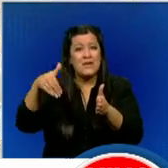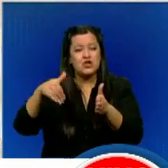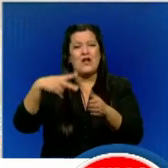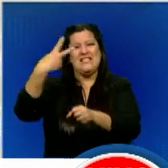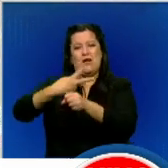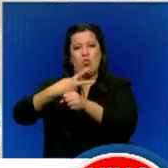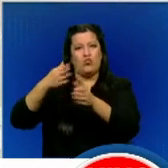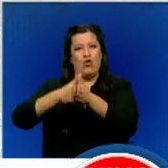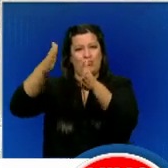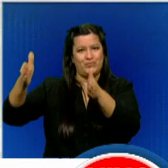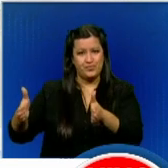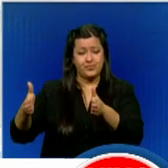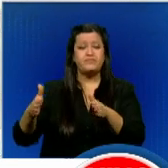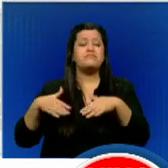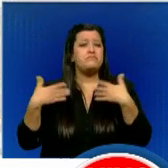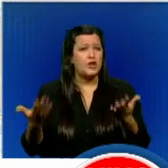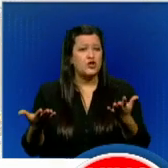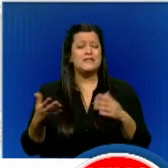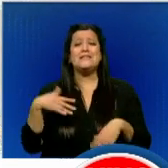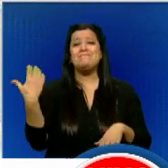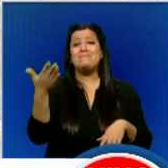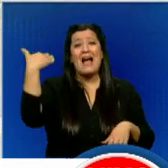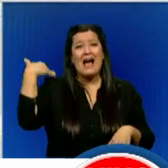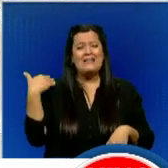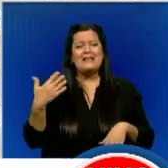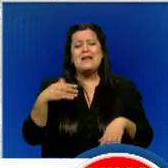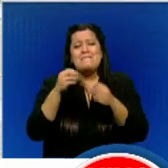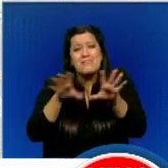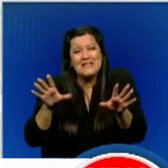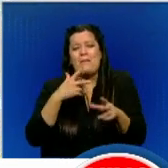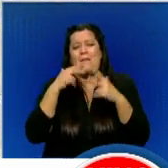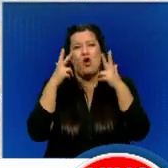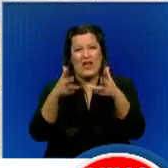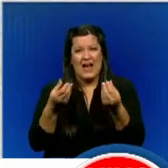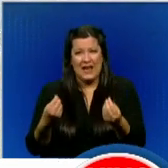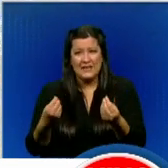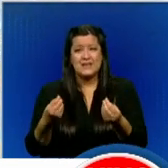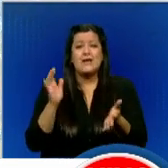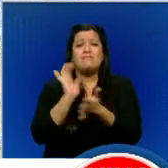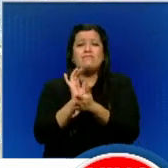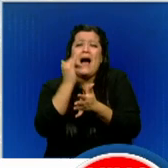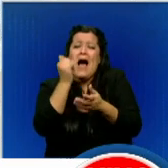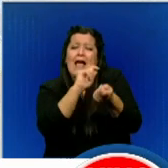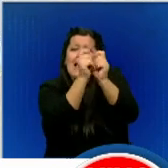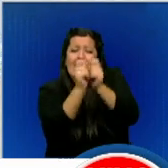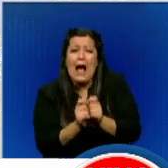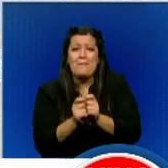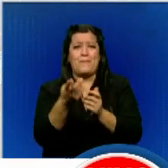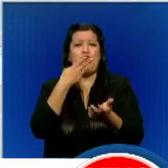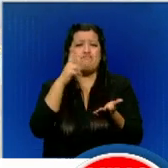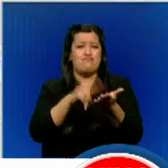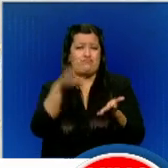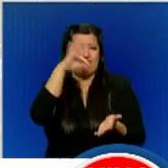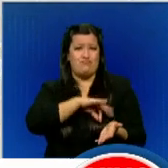segundo tramo así que originalmente decíamos en este rebalanceo de ganancia de